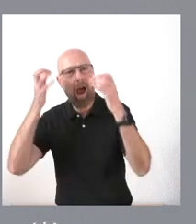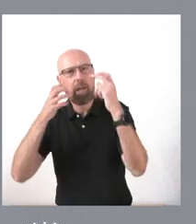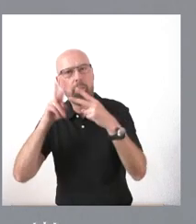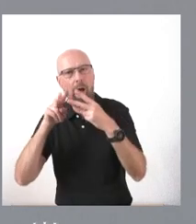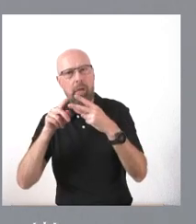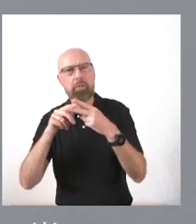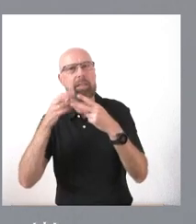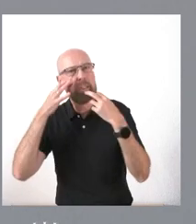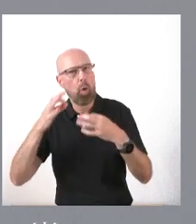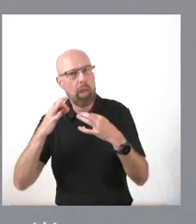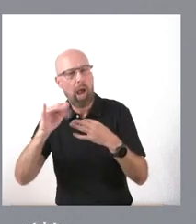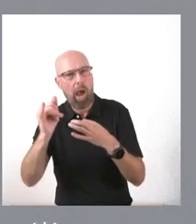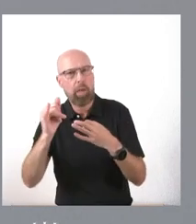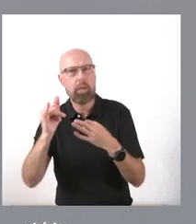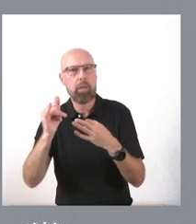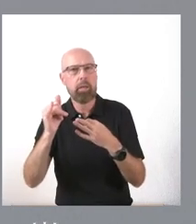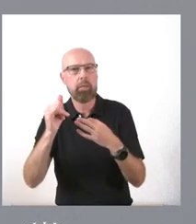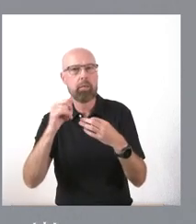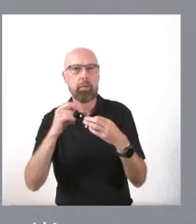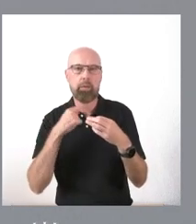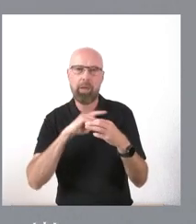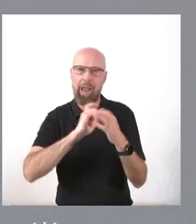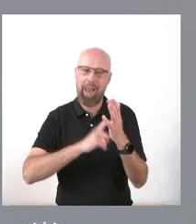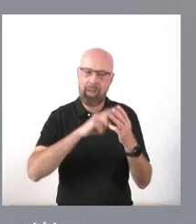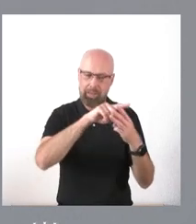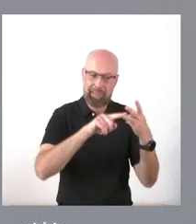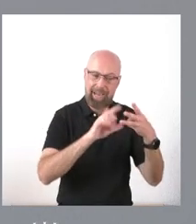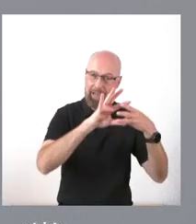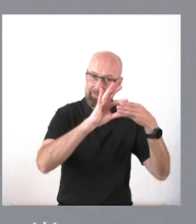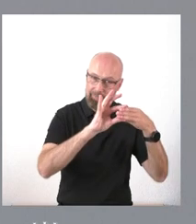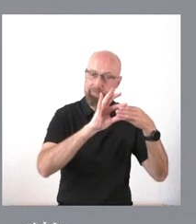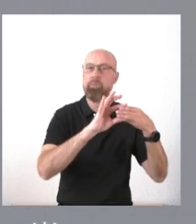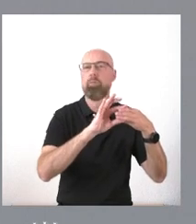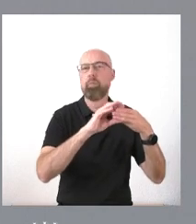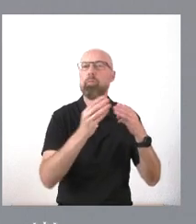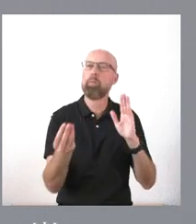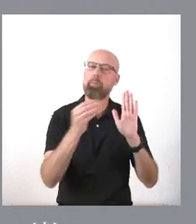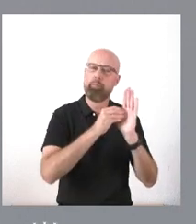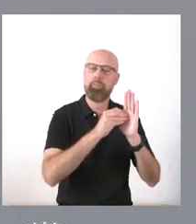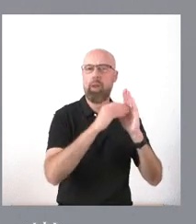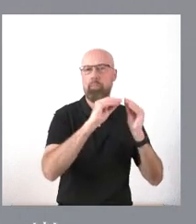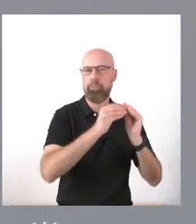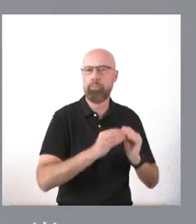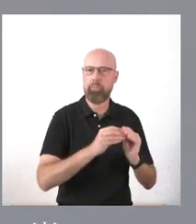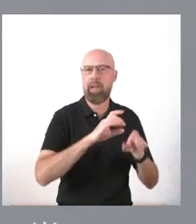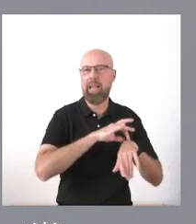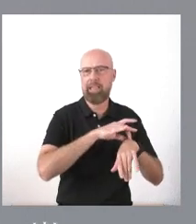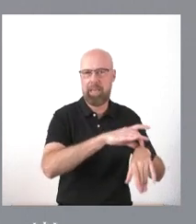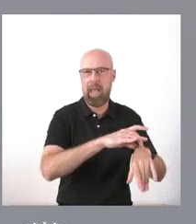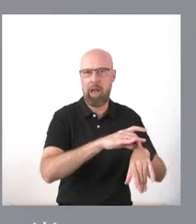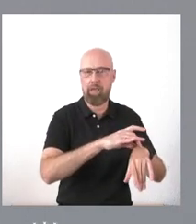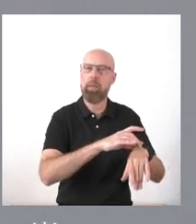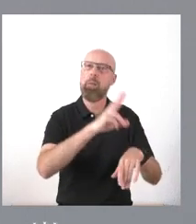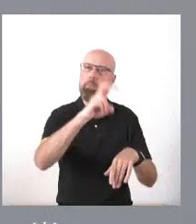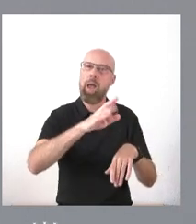unas guías que sean aprobadas y validadas por los profesionales sanitarios y que Esas guías pues